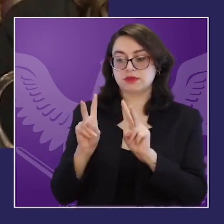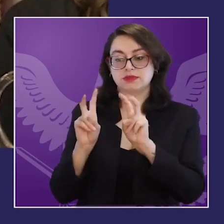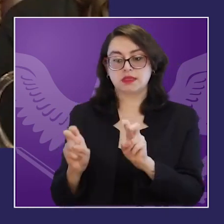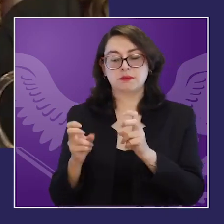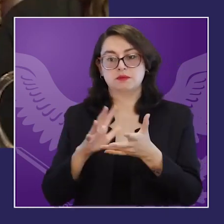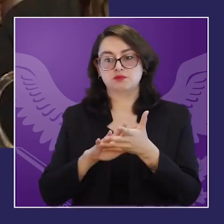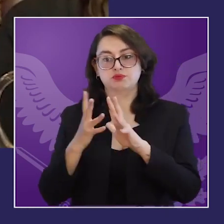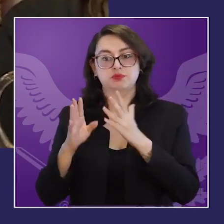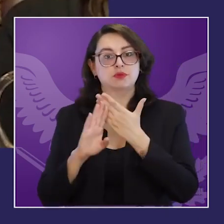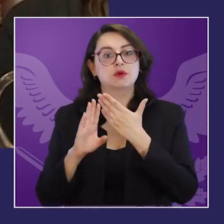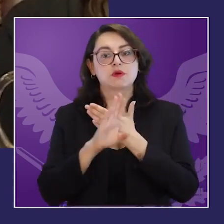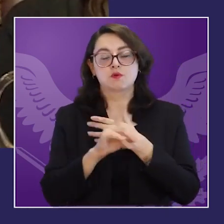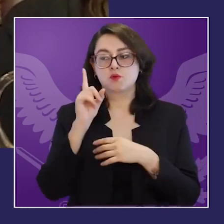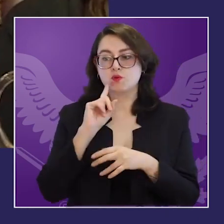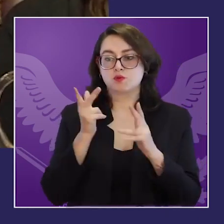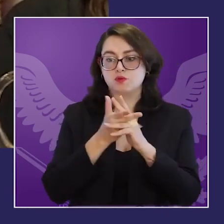la temática de los femicidios.